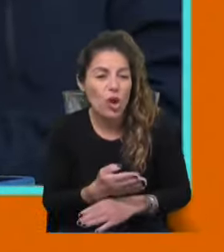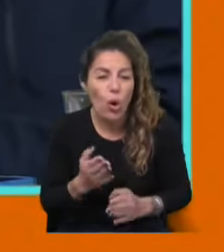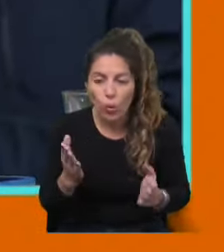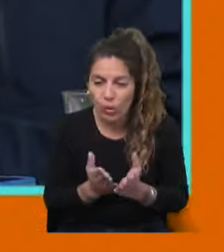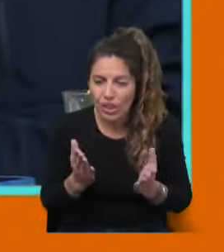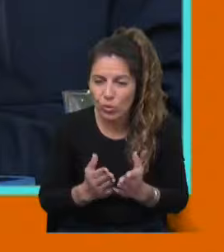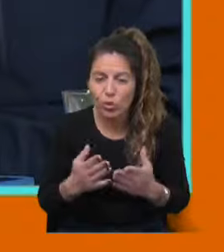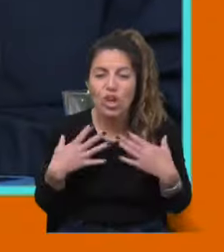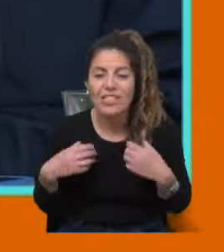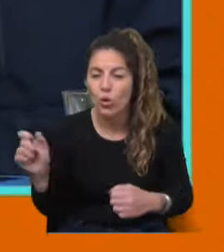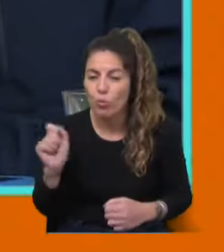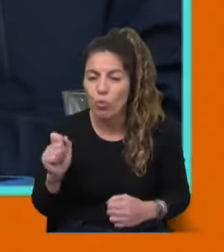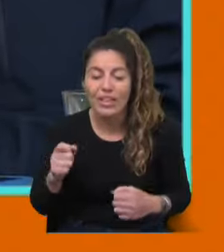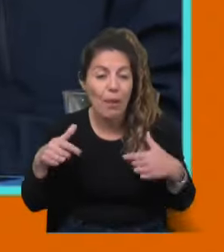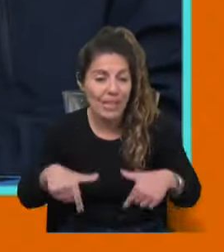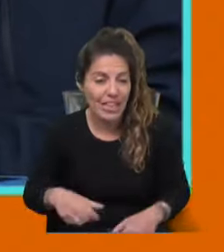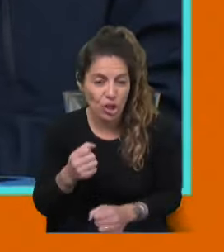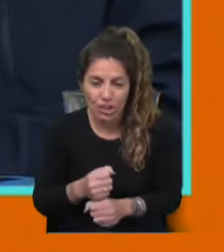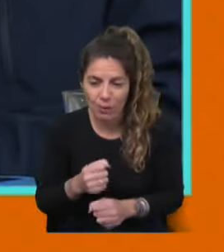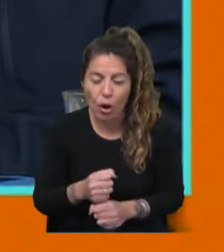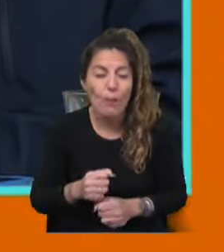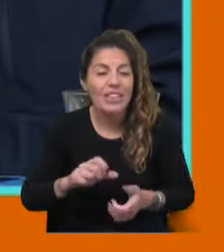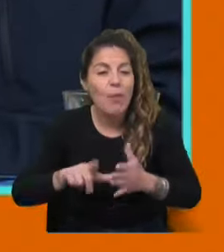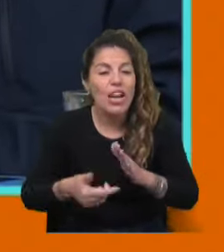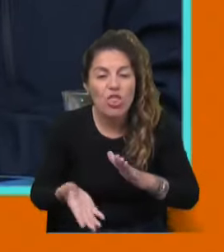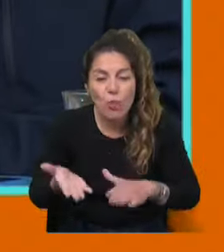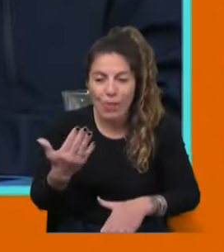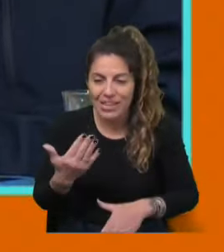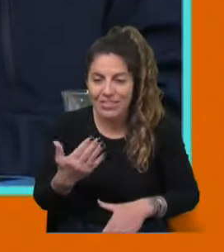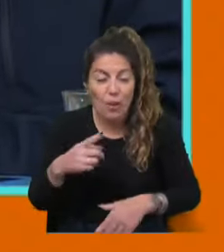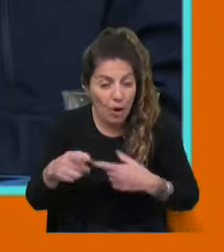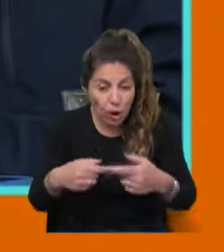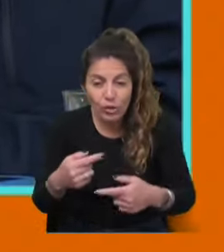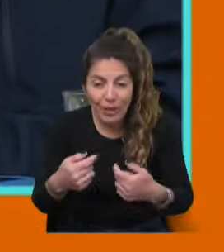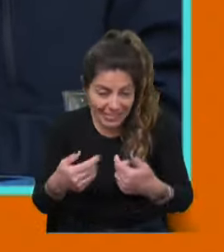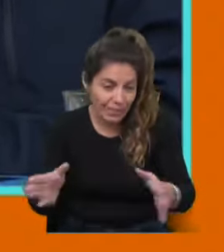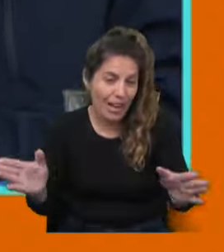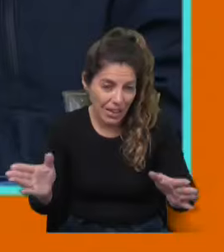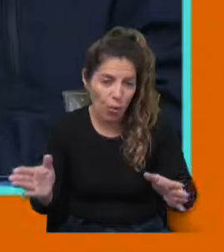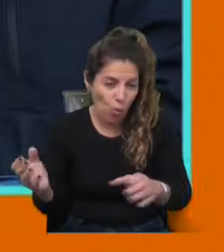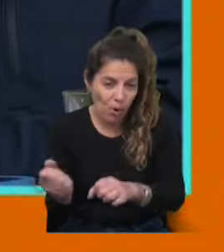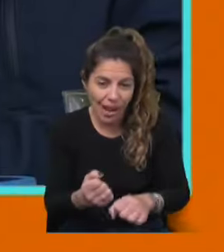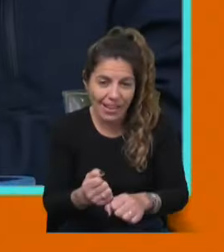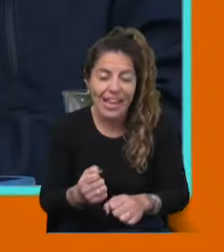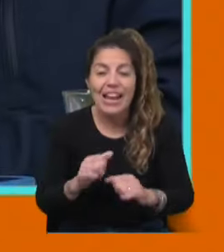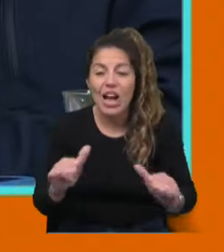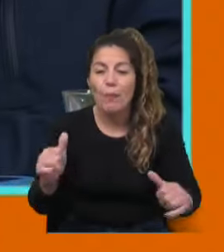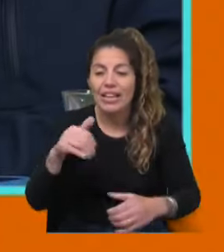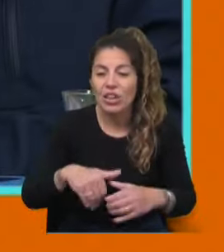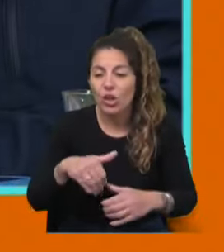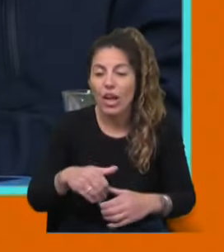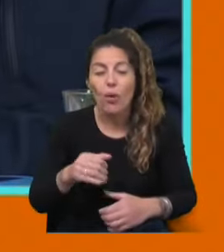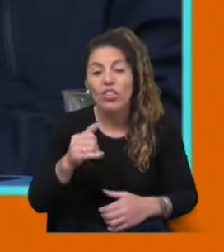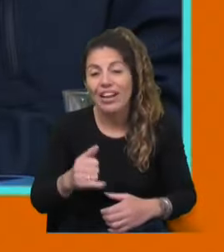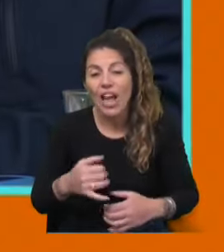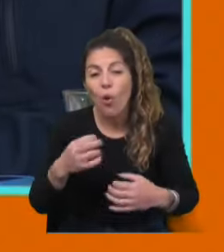Ministerio de Trabajo. O sea, pero se está demorando más todavía, van a ser inaugurados en plena campaña electoral, cuando en realidad hace 4 años